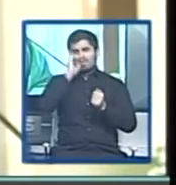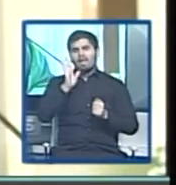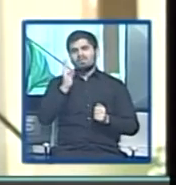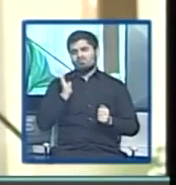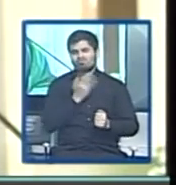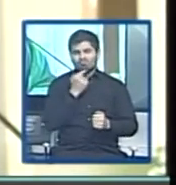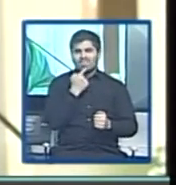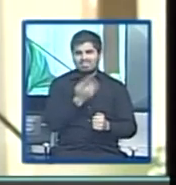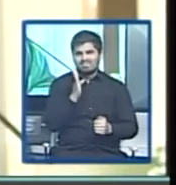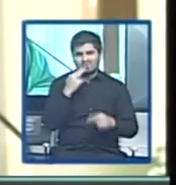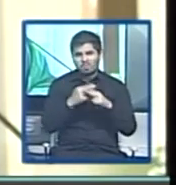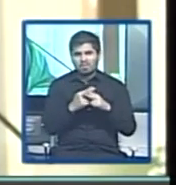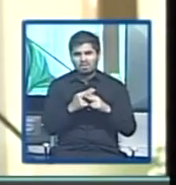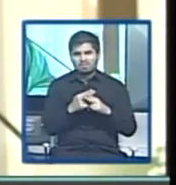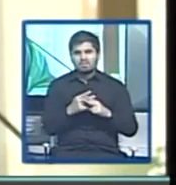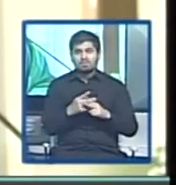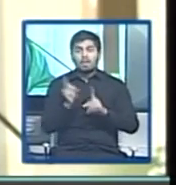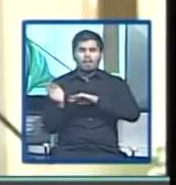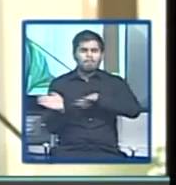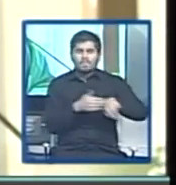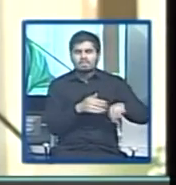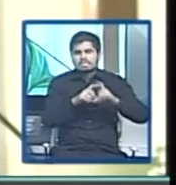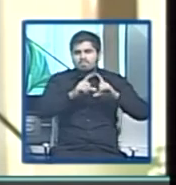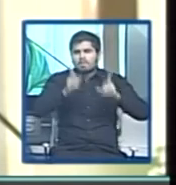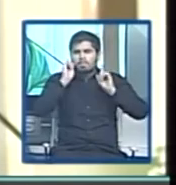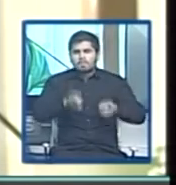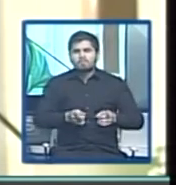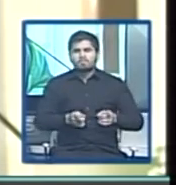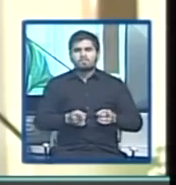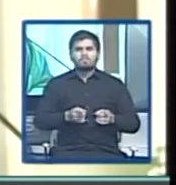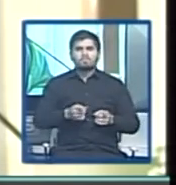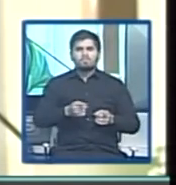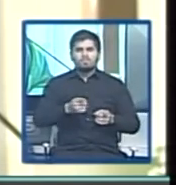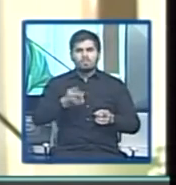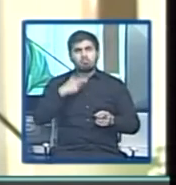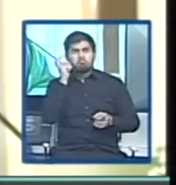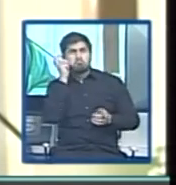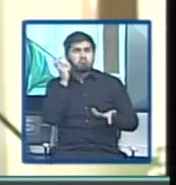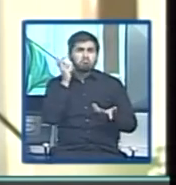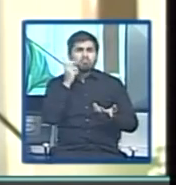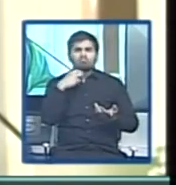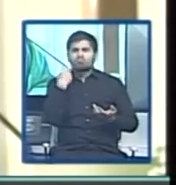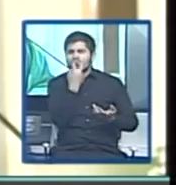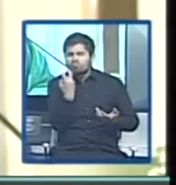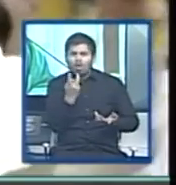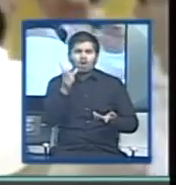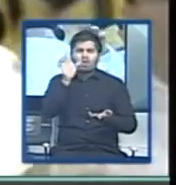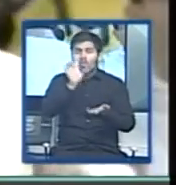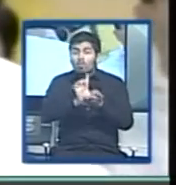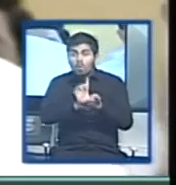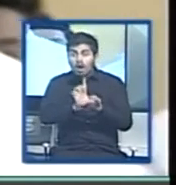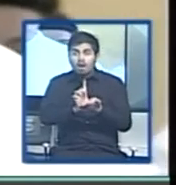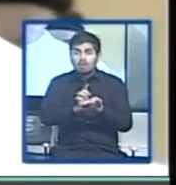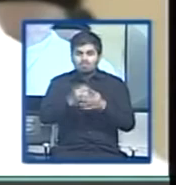le llamamos también, ¿verdad? Claro, y por otro lado, César, el hecho de también de que me imagino ustedes van a estar ocupando todos los lugares